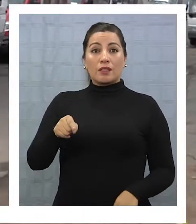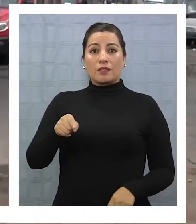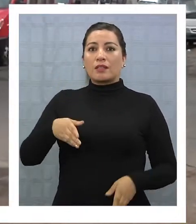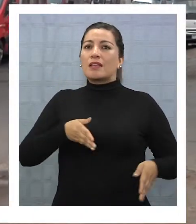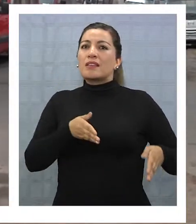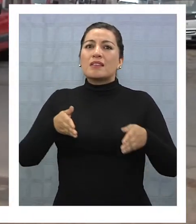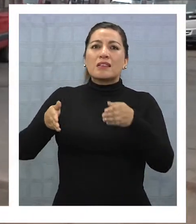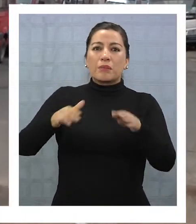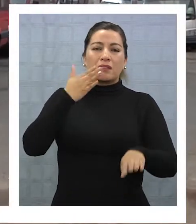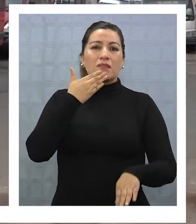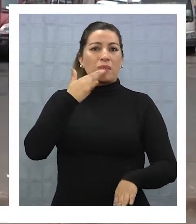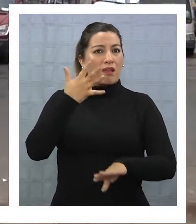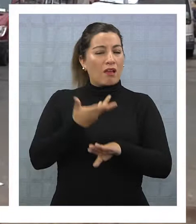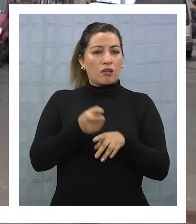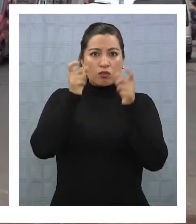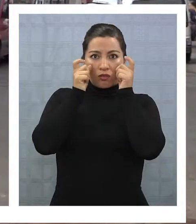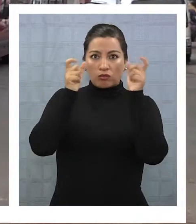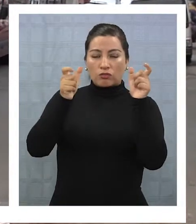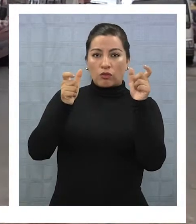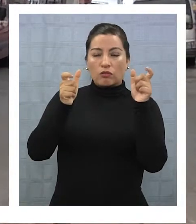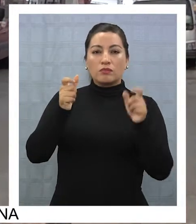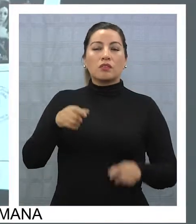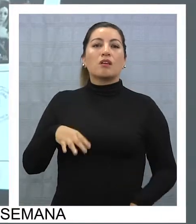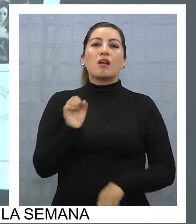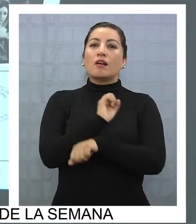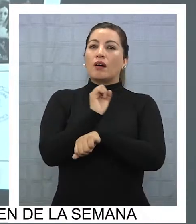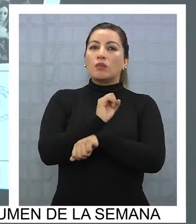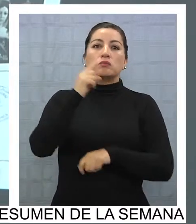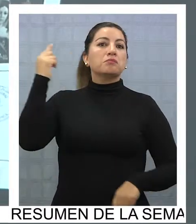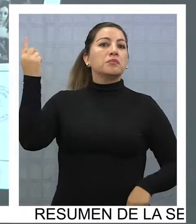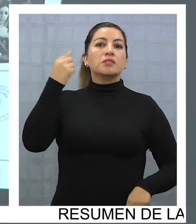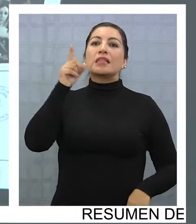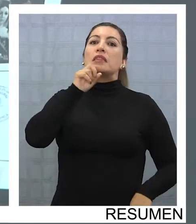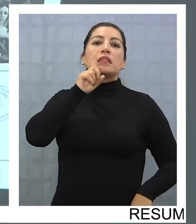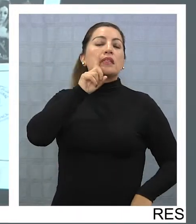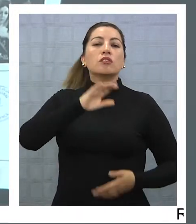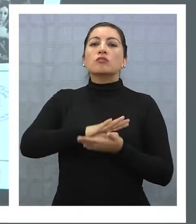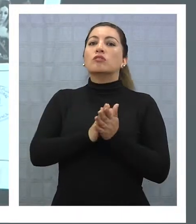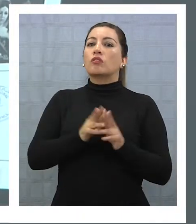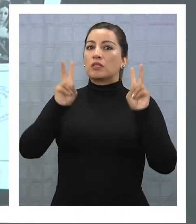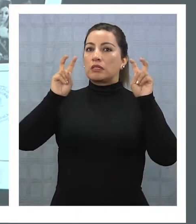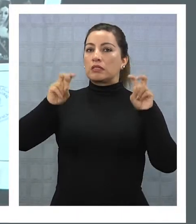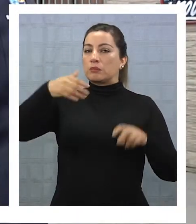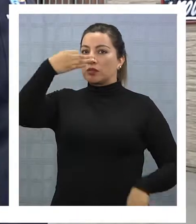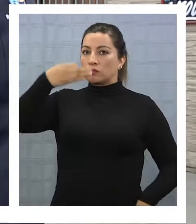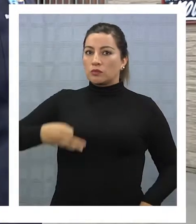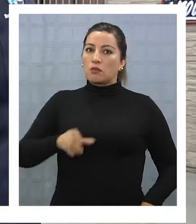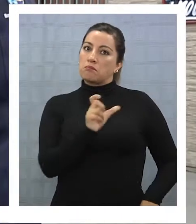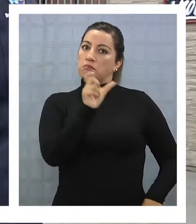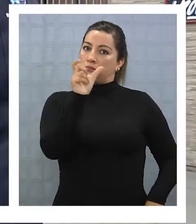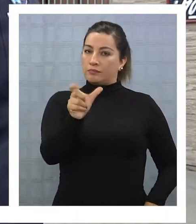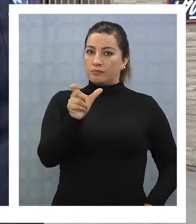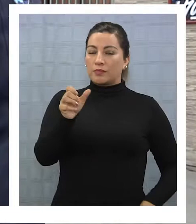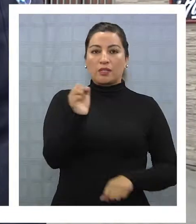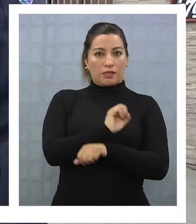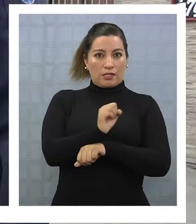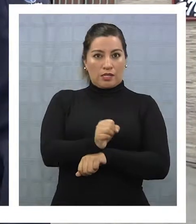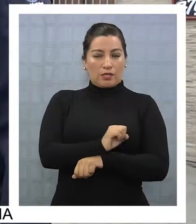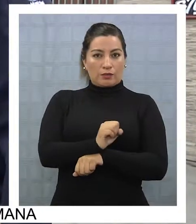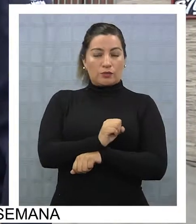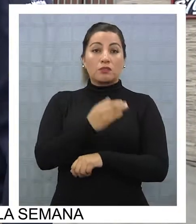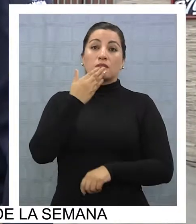se fiscaliza también a los vehículos particulares, que deben llevar todos los elementos de seguridad y documentación del móvil y